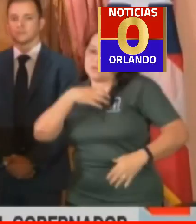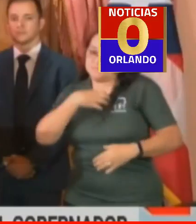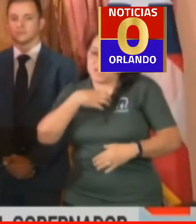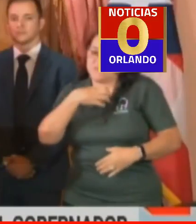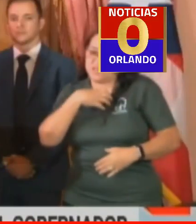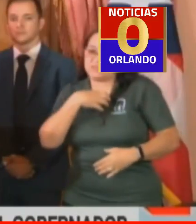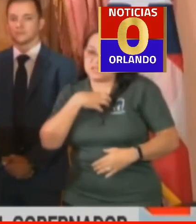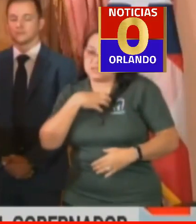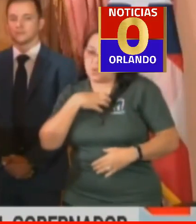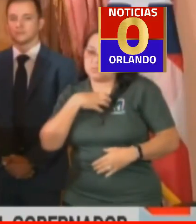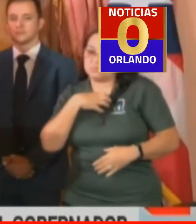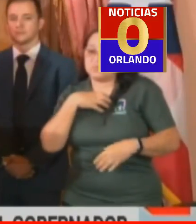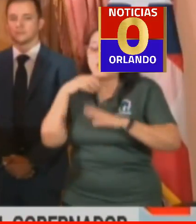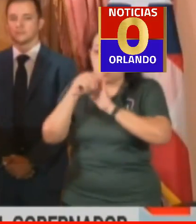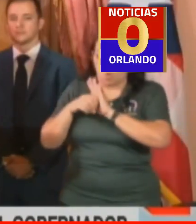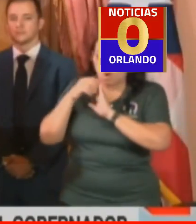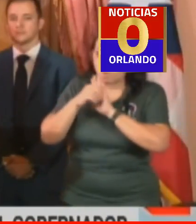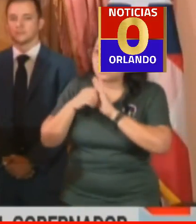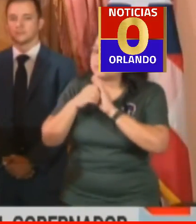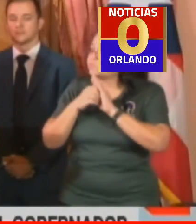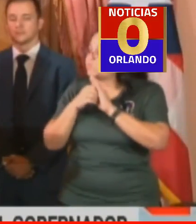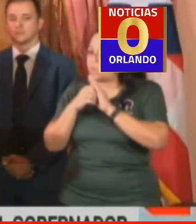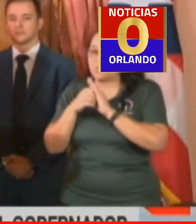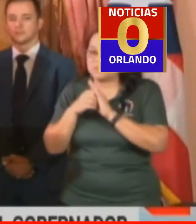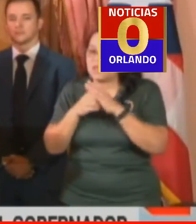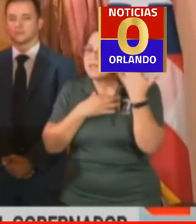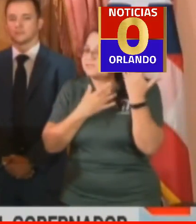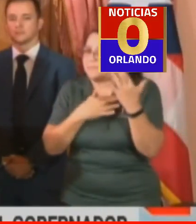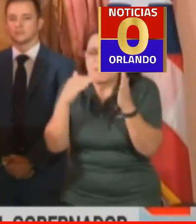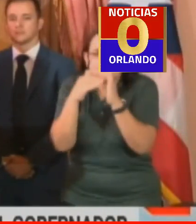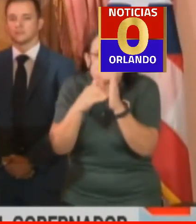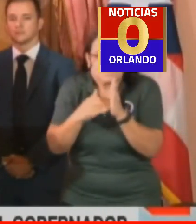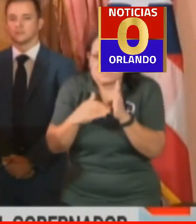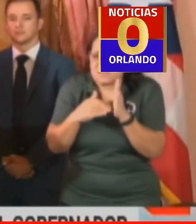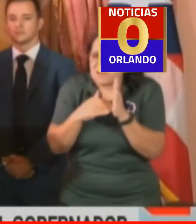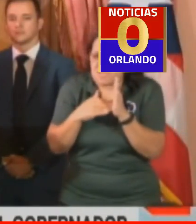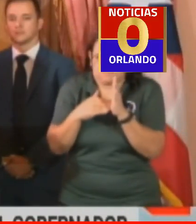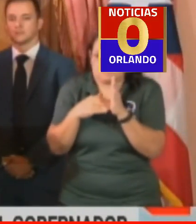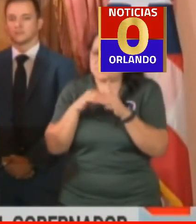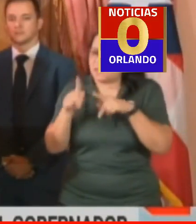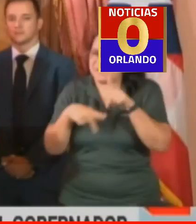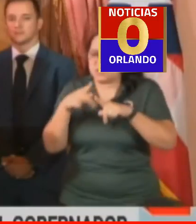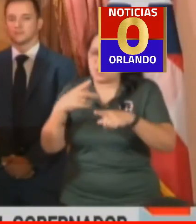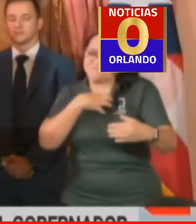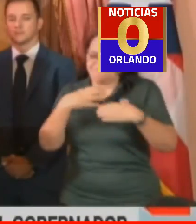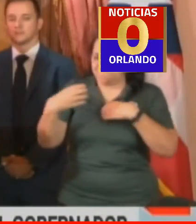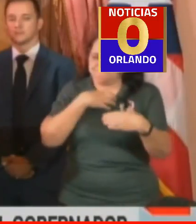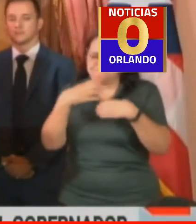manifestación en Orlando donde se esperan miles de personas que se